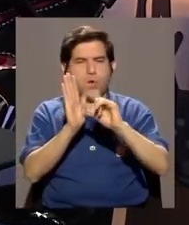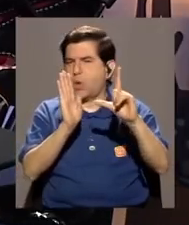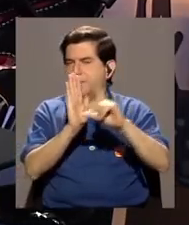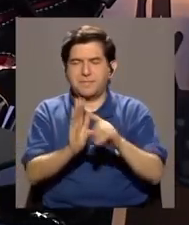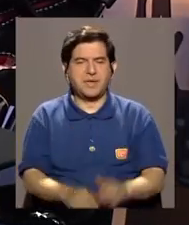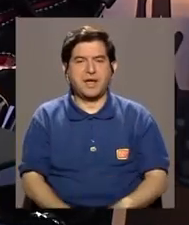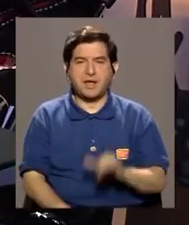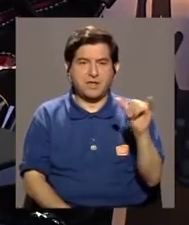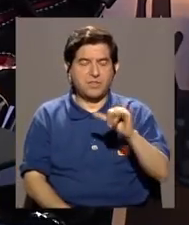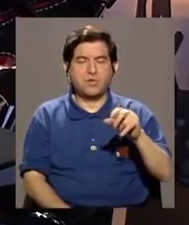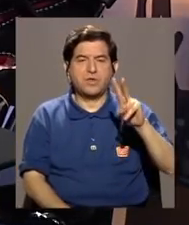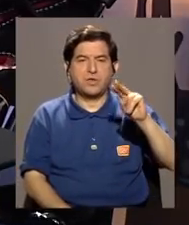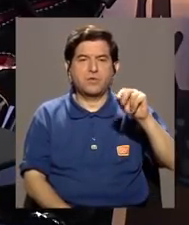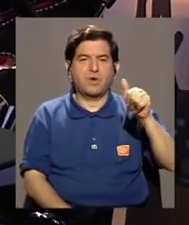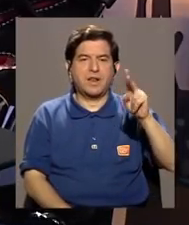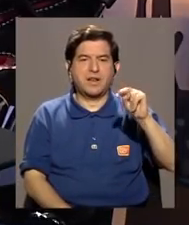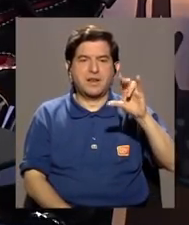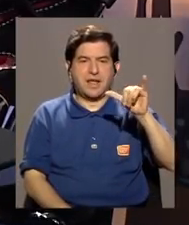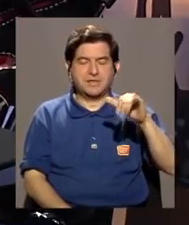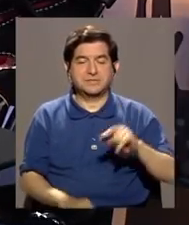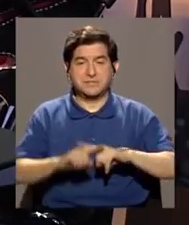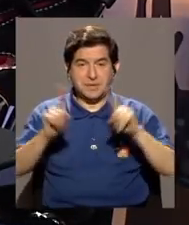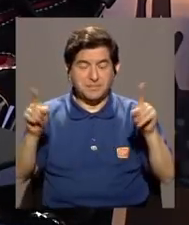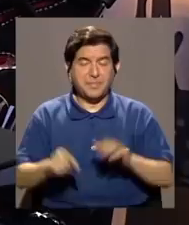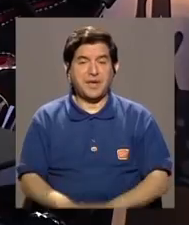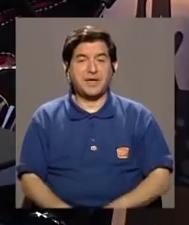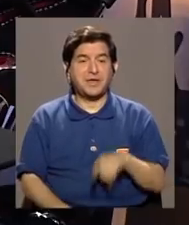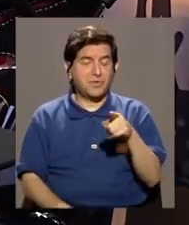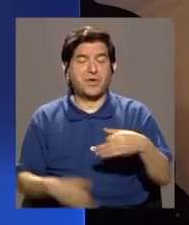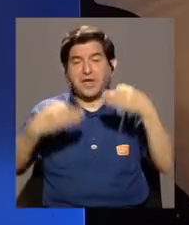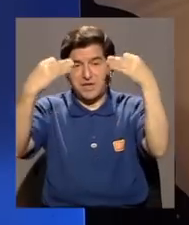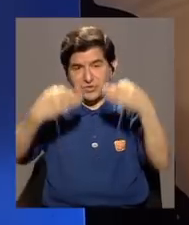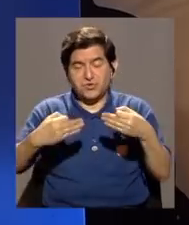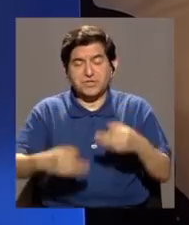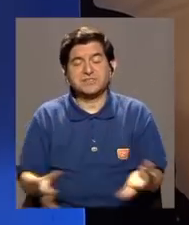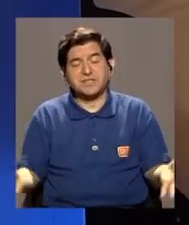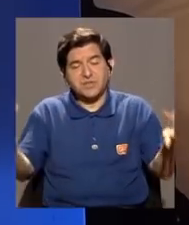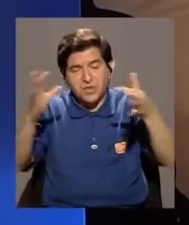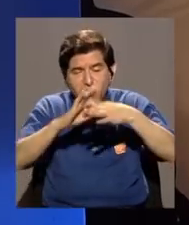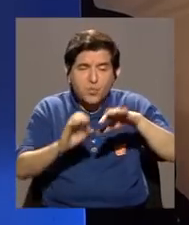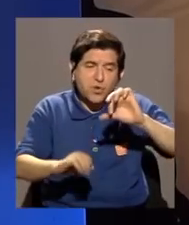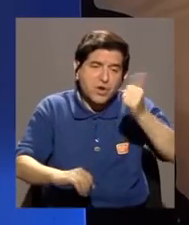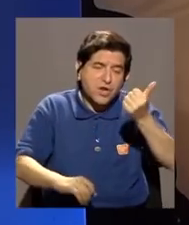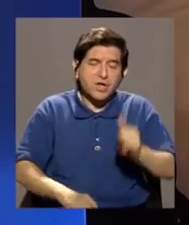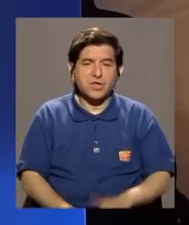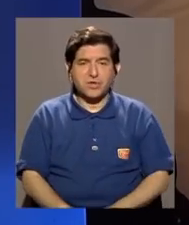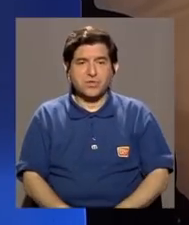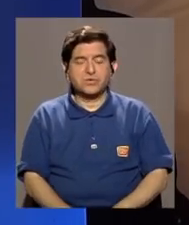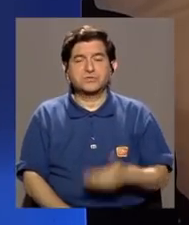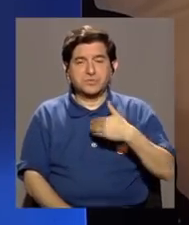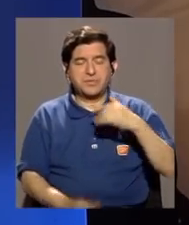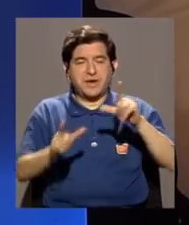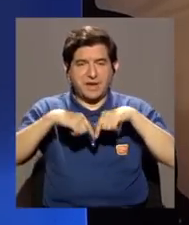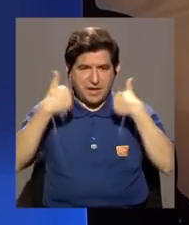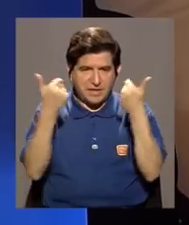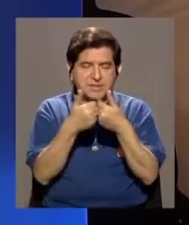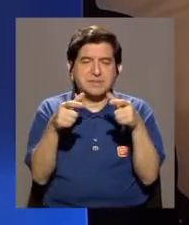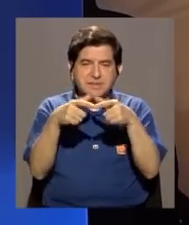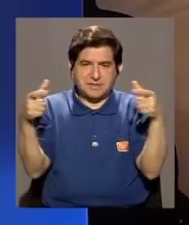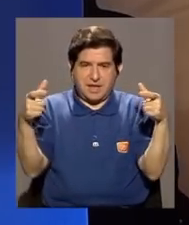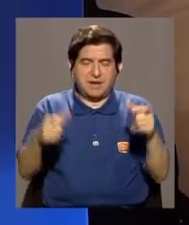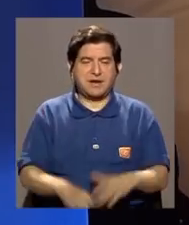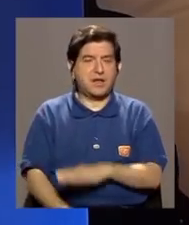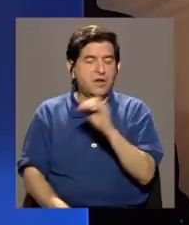legislativa ya que nancy también coincide con él pero al final ellos deciden necesariamente unirse a otros para acabar lo que ahora quería